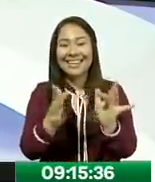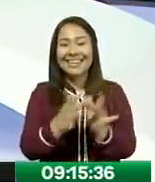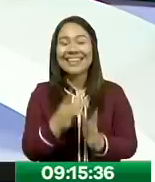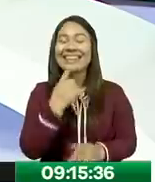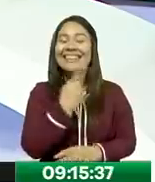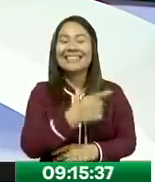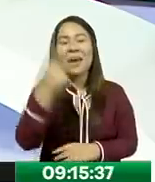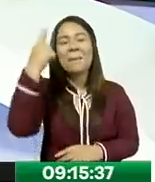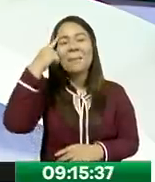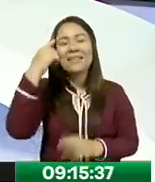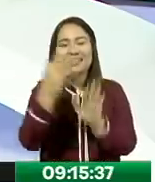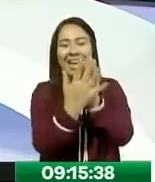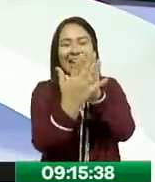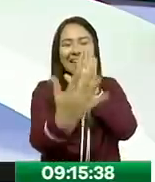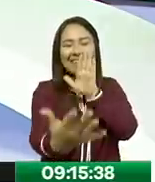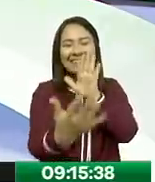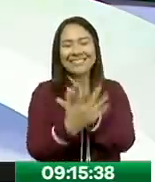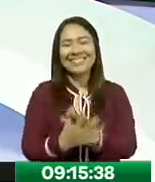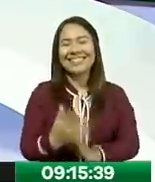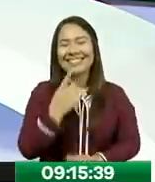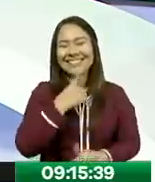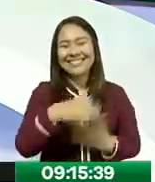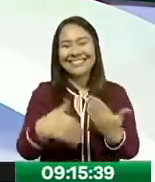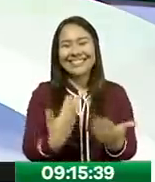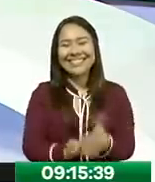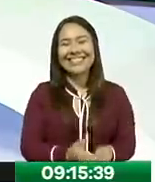Creía que estaba la imagen de allá de Pili.